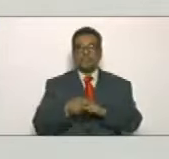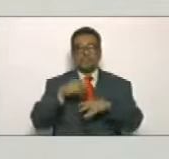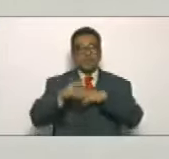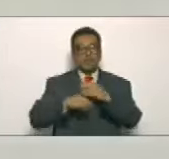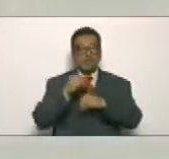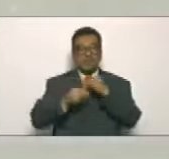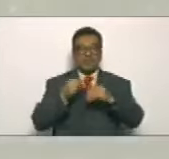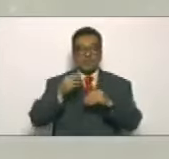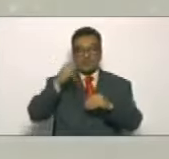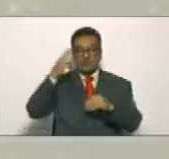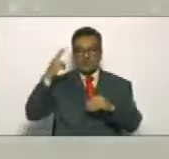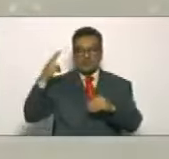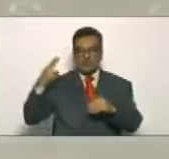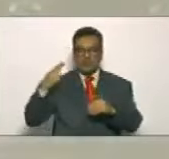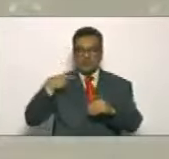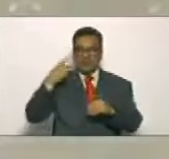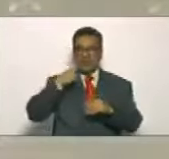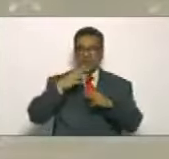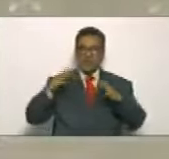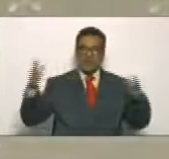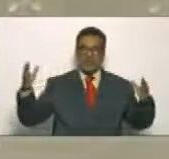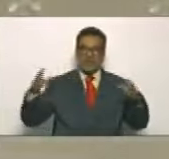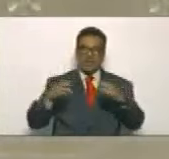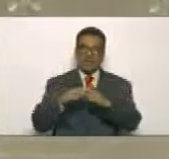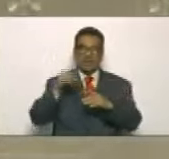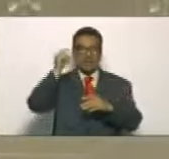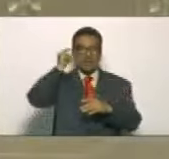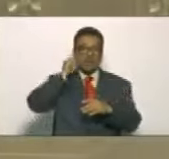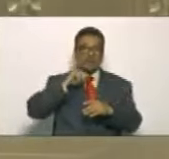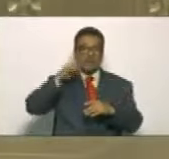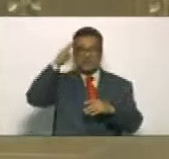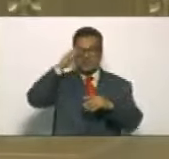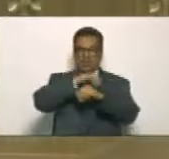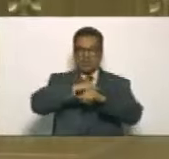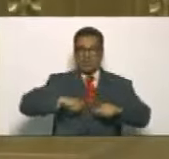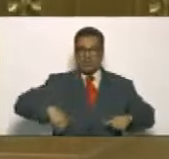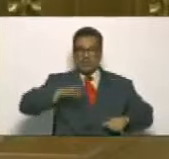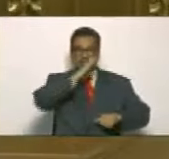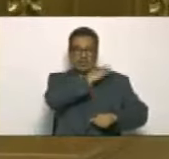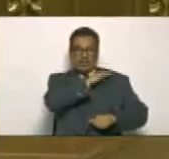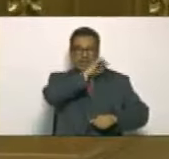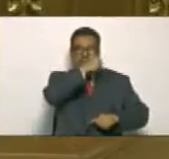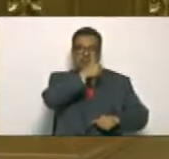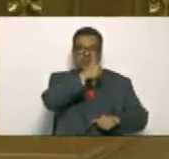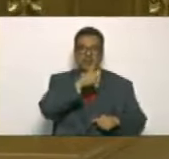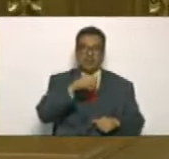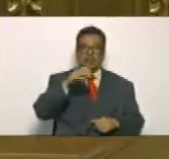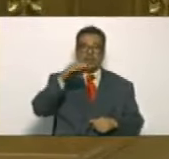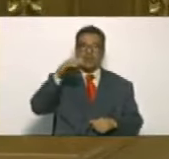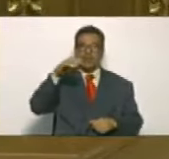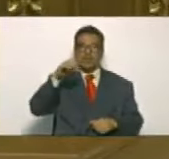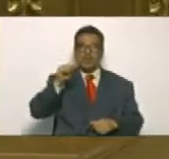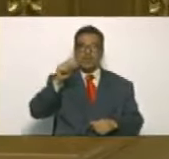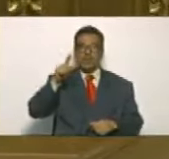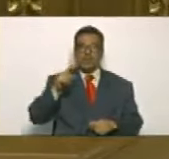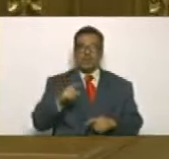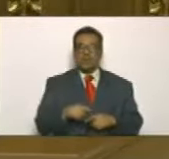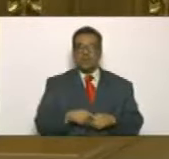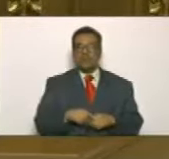hacemos honra al gran mariscal de Ayacucho, general en jefe Antonio José Francisco Sucre Urbaneja